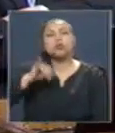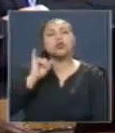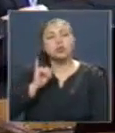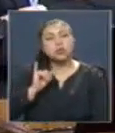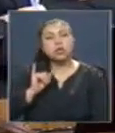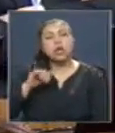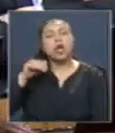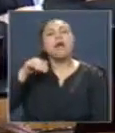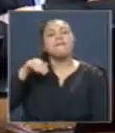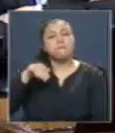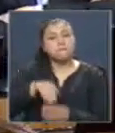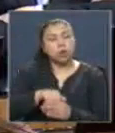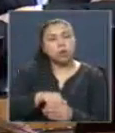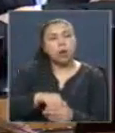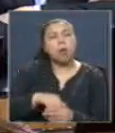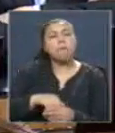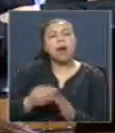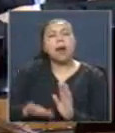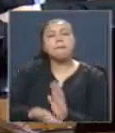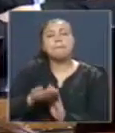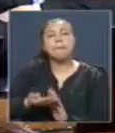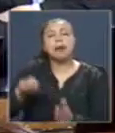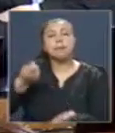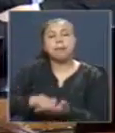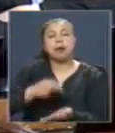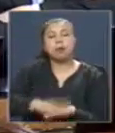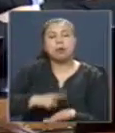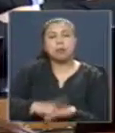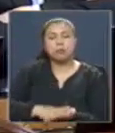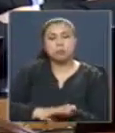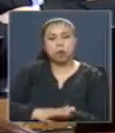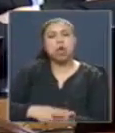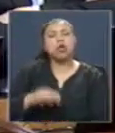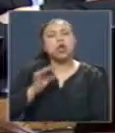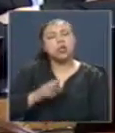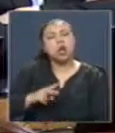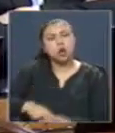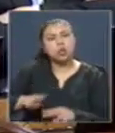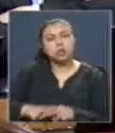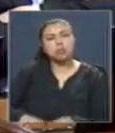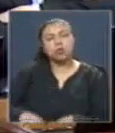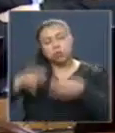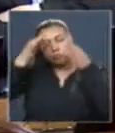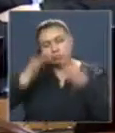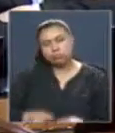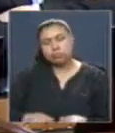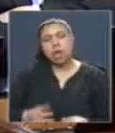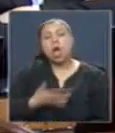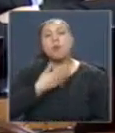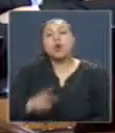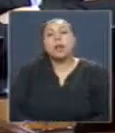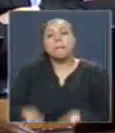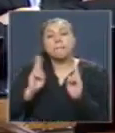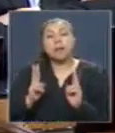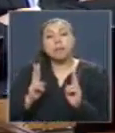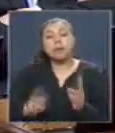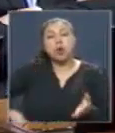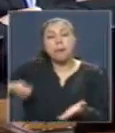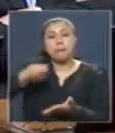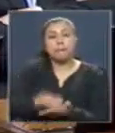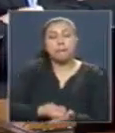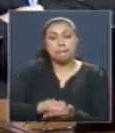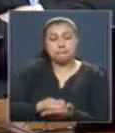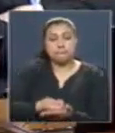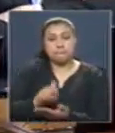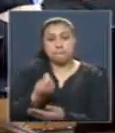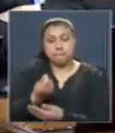aumentar los impuestos a las empresas y lo hicimos con mucha convicción, porque eso permitió financiar en